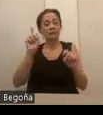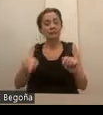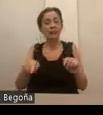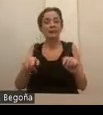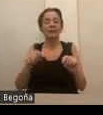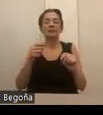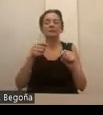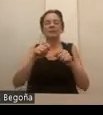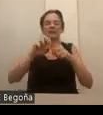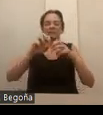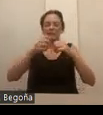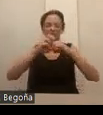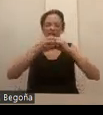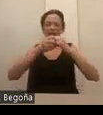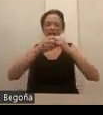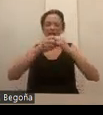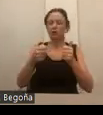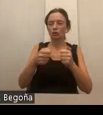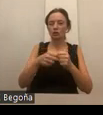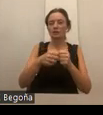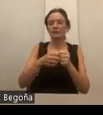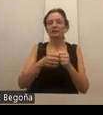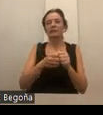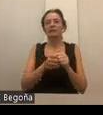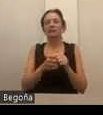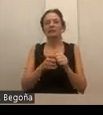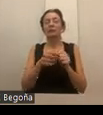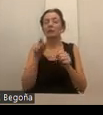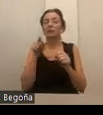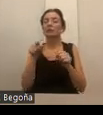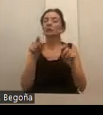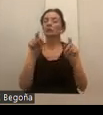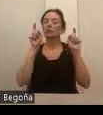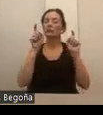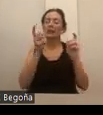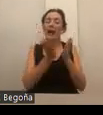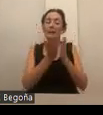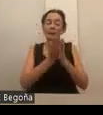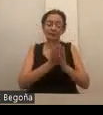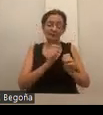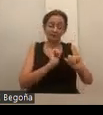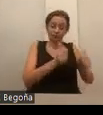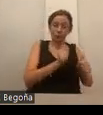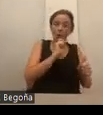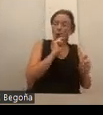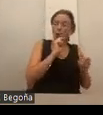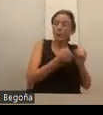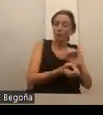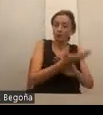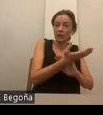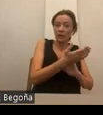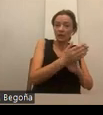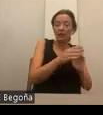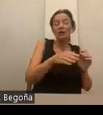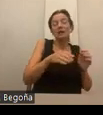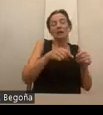por ejemplo. Se repasa desde el origen, desde el diagnóstico, a cómo tratarlo, cómo prevenirlo. Son cursos, me parece que